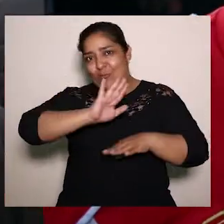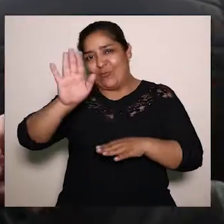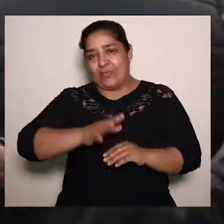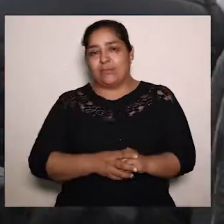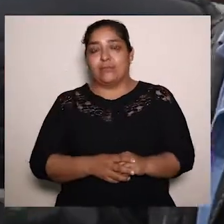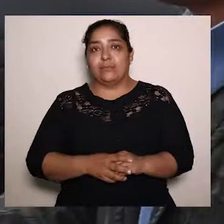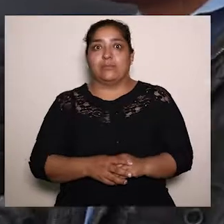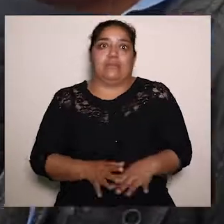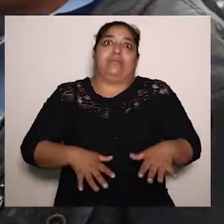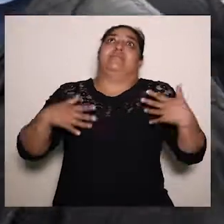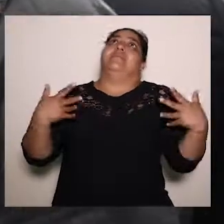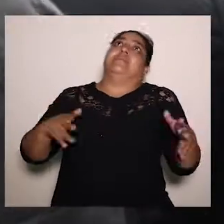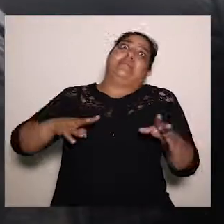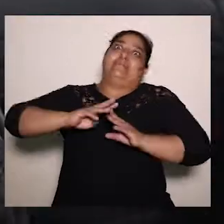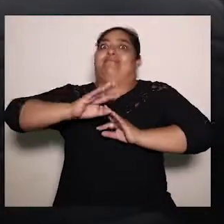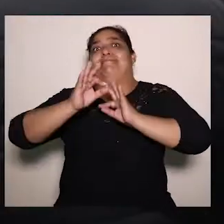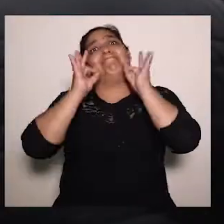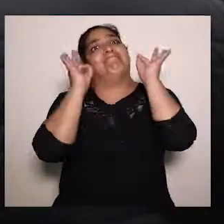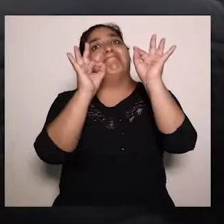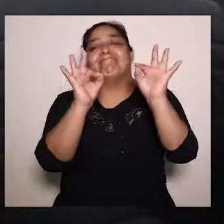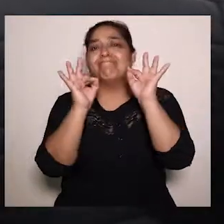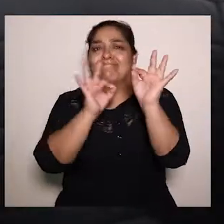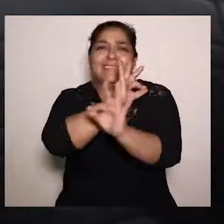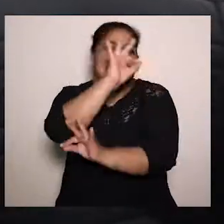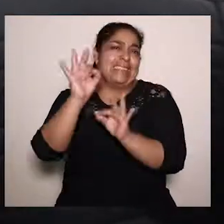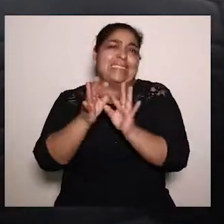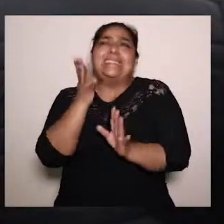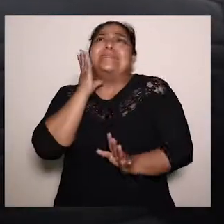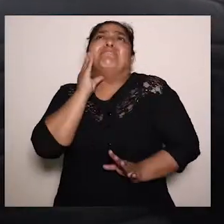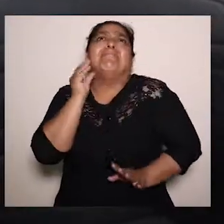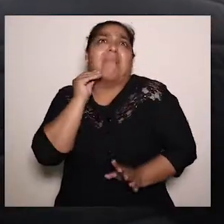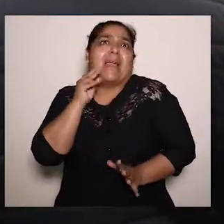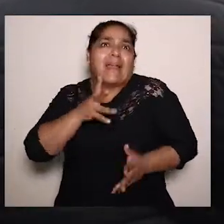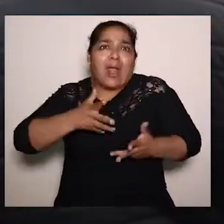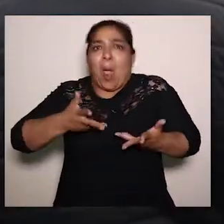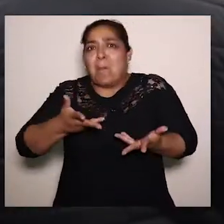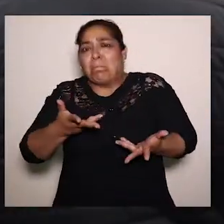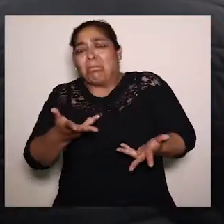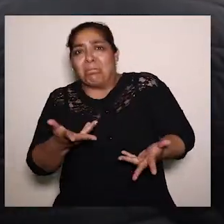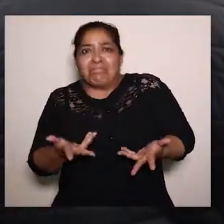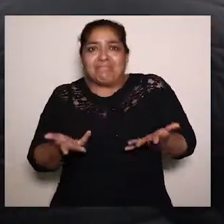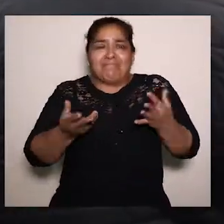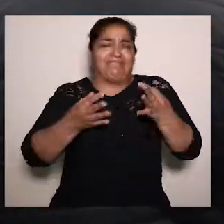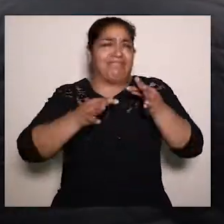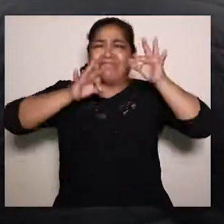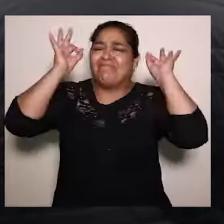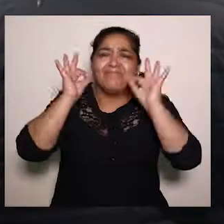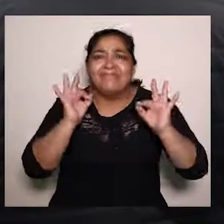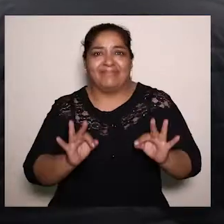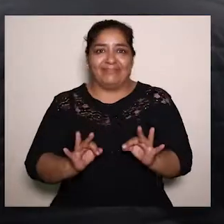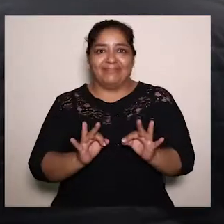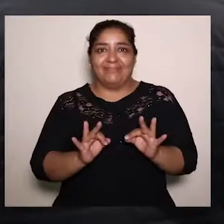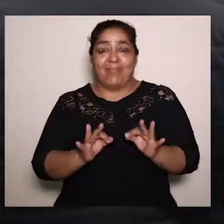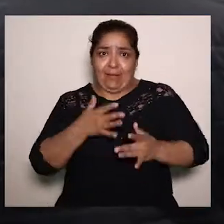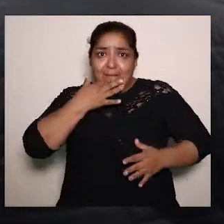con vosotros es fenomenal ese es una buena experiencia fue fantástica